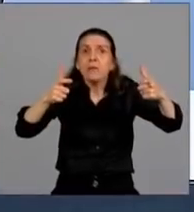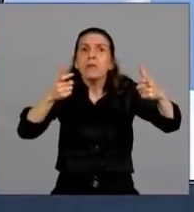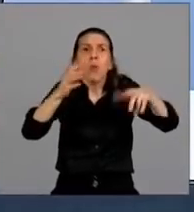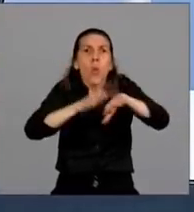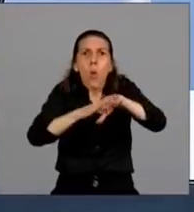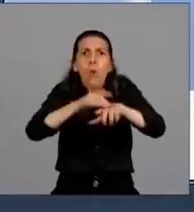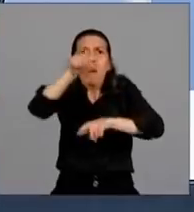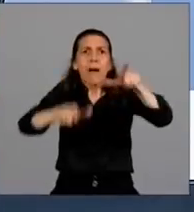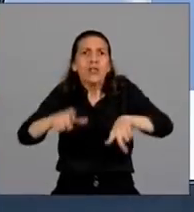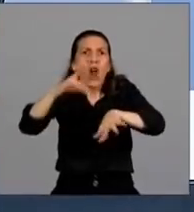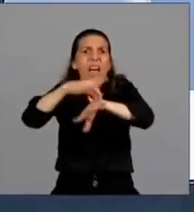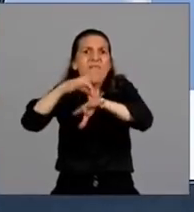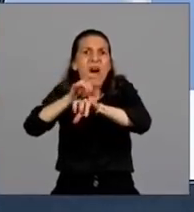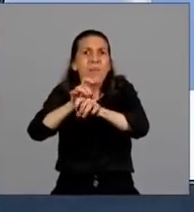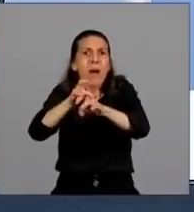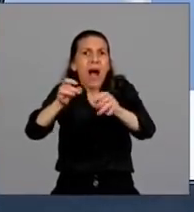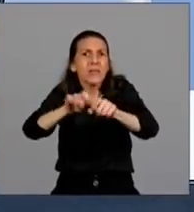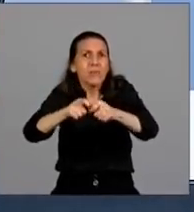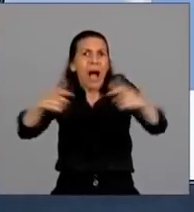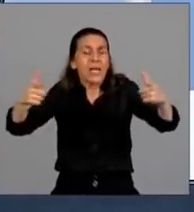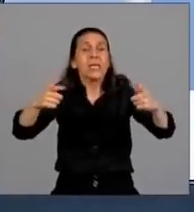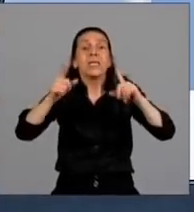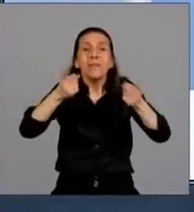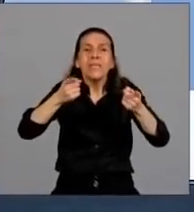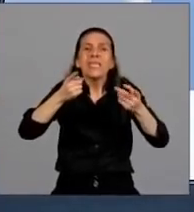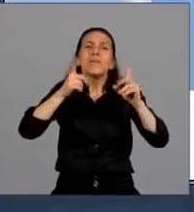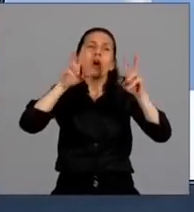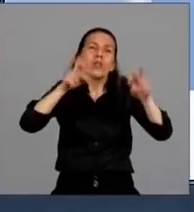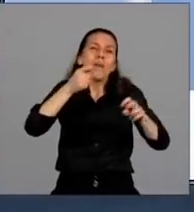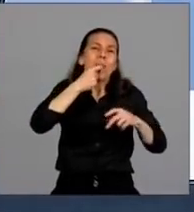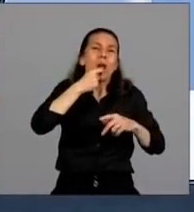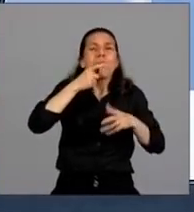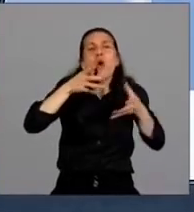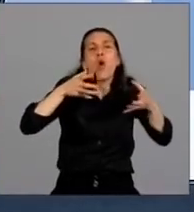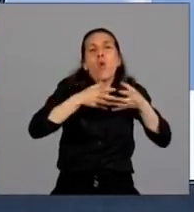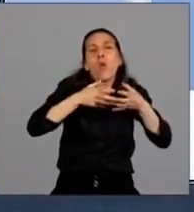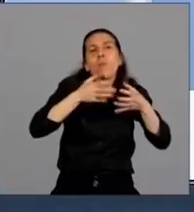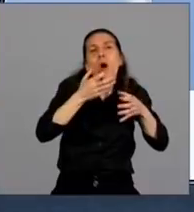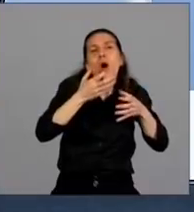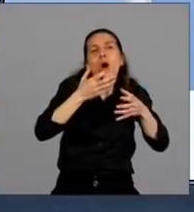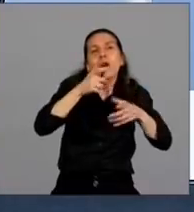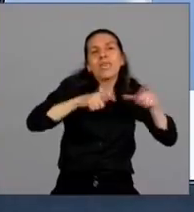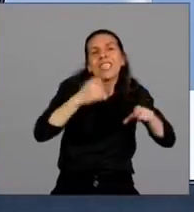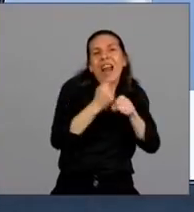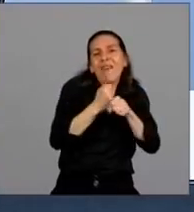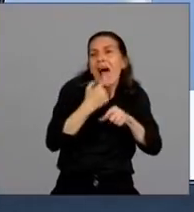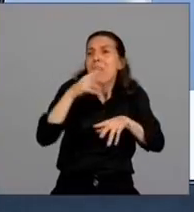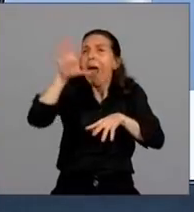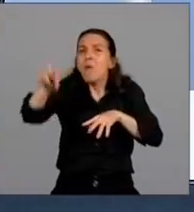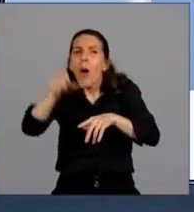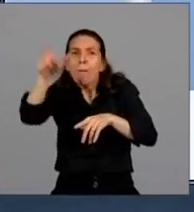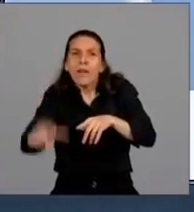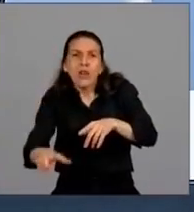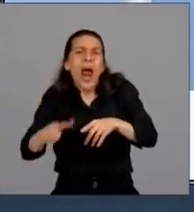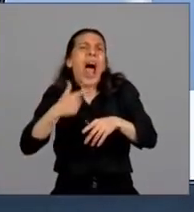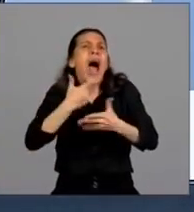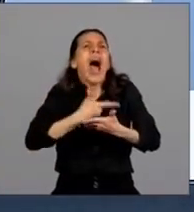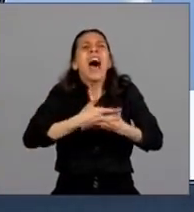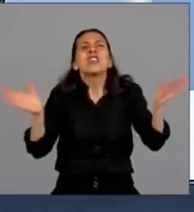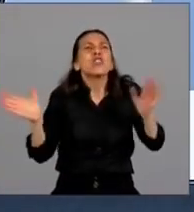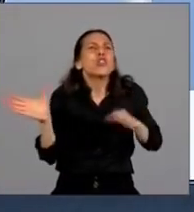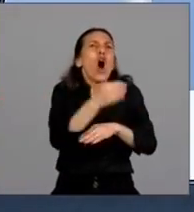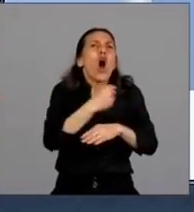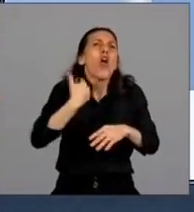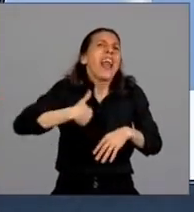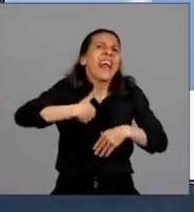estos operativos para ir a buscar casos sintomáticos, pero que no se hacen test a todo el mundo, no se testea en